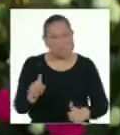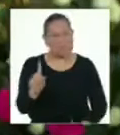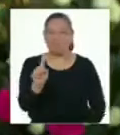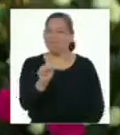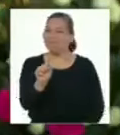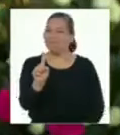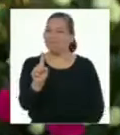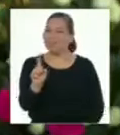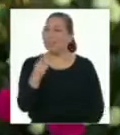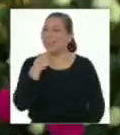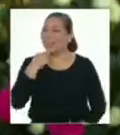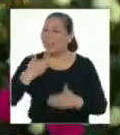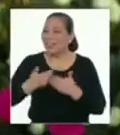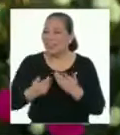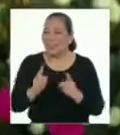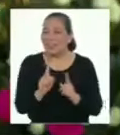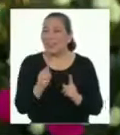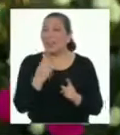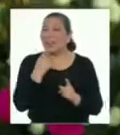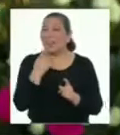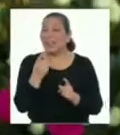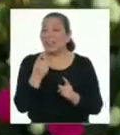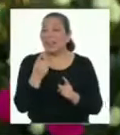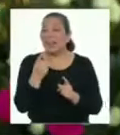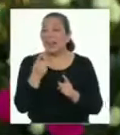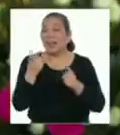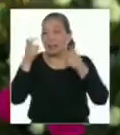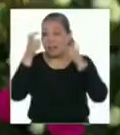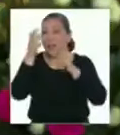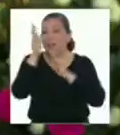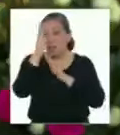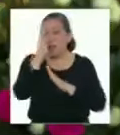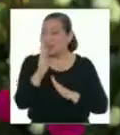del pueblo de Israel que produce frutos según el reino de Dios,